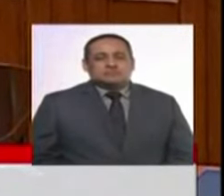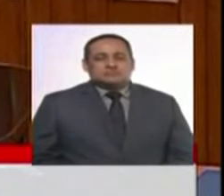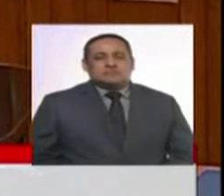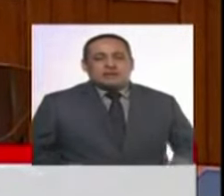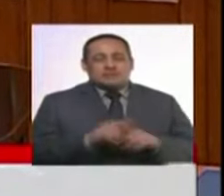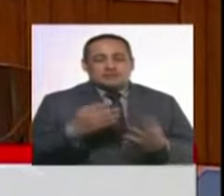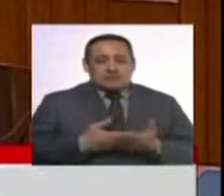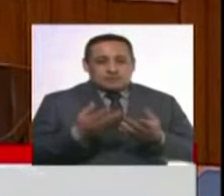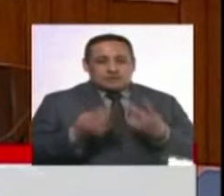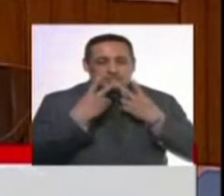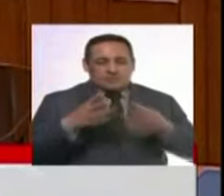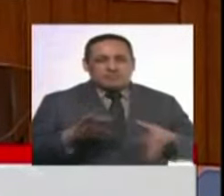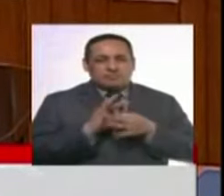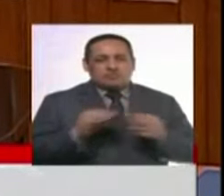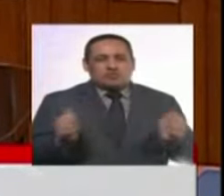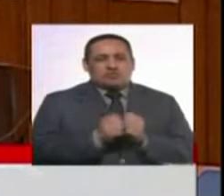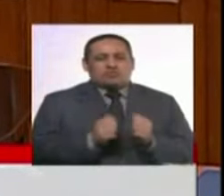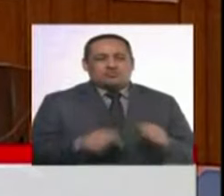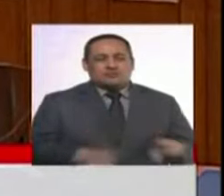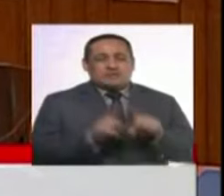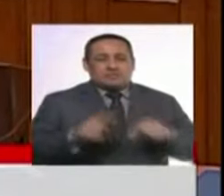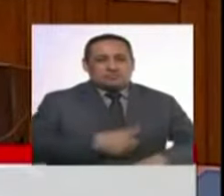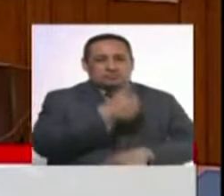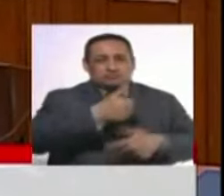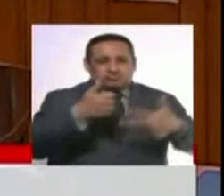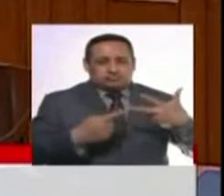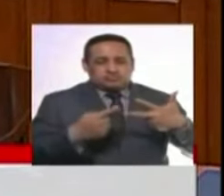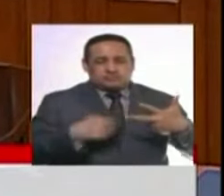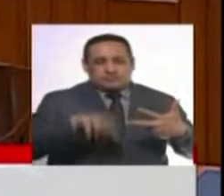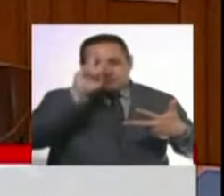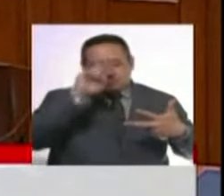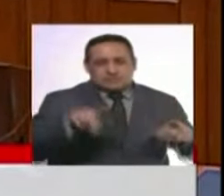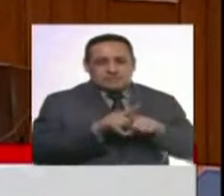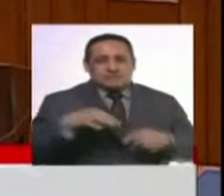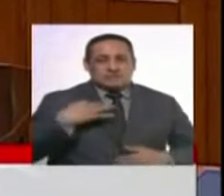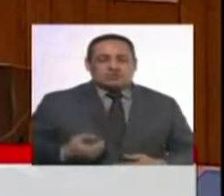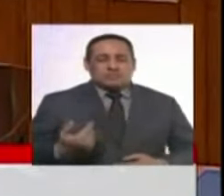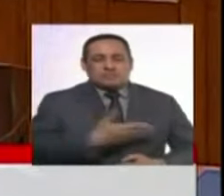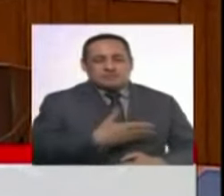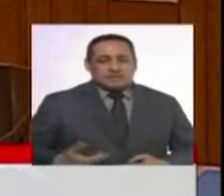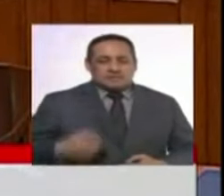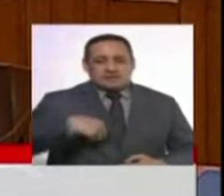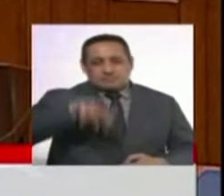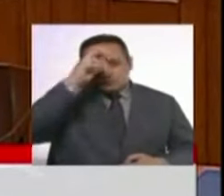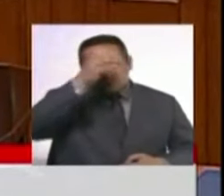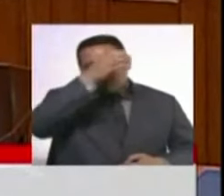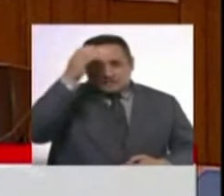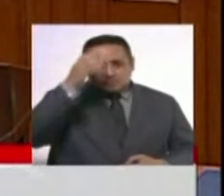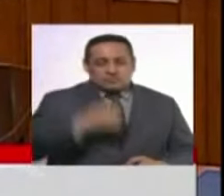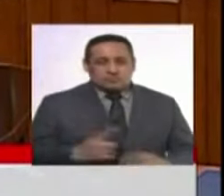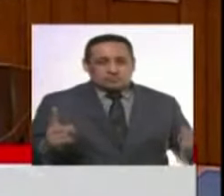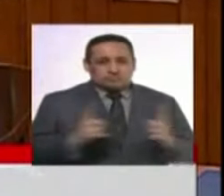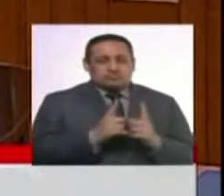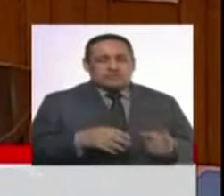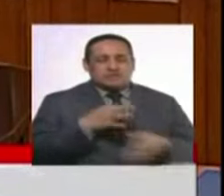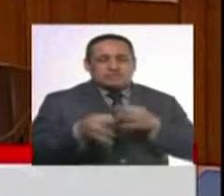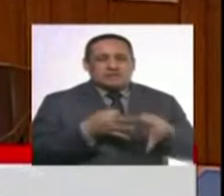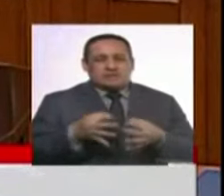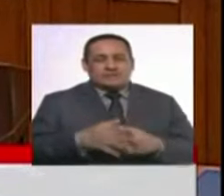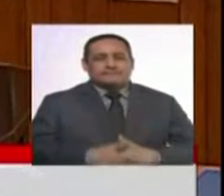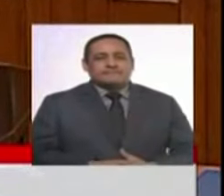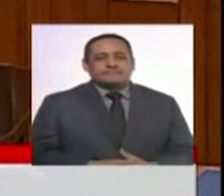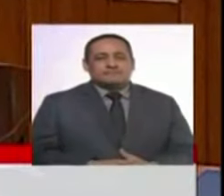sobre la existencia del vínculo de vínculo entre alto mando la Policía Nacional de Perú y el señor presidente de la república debo señalar